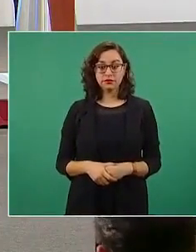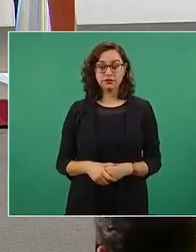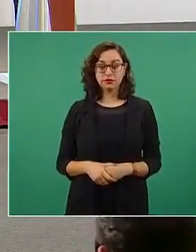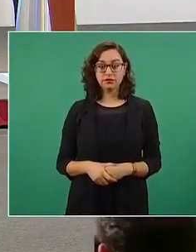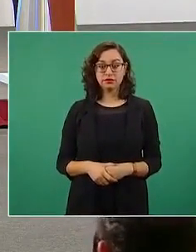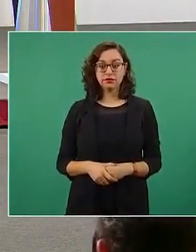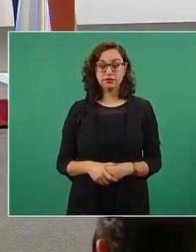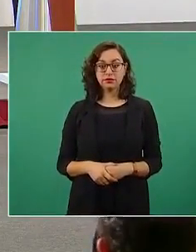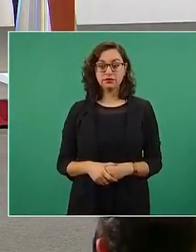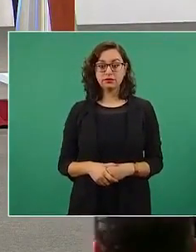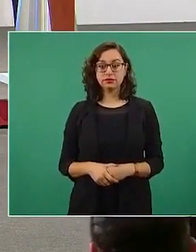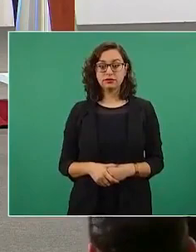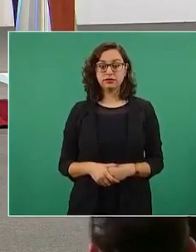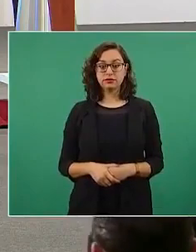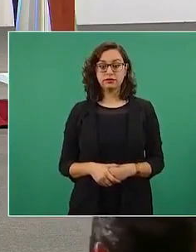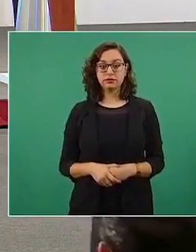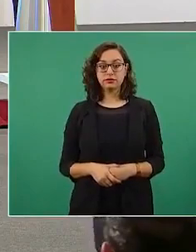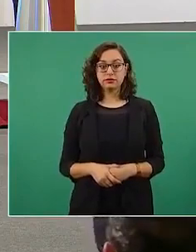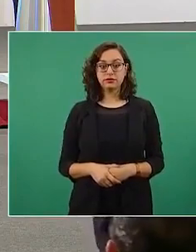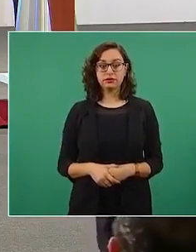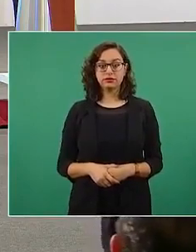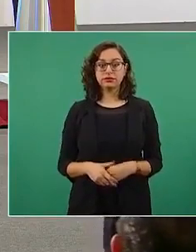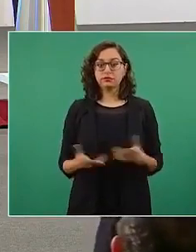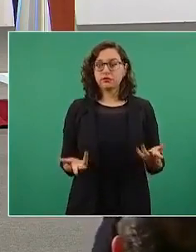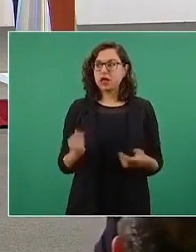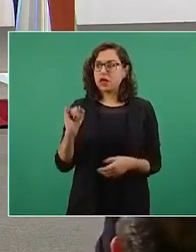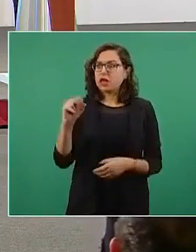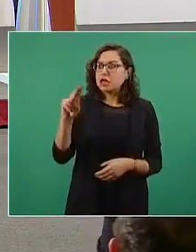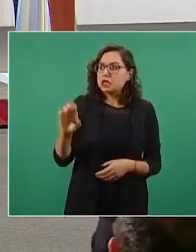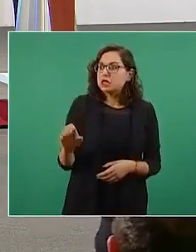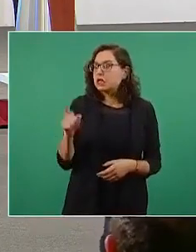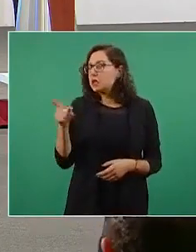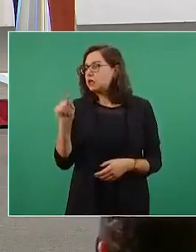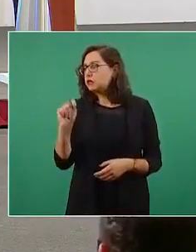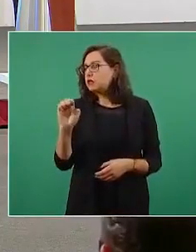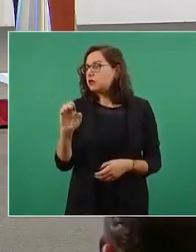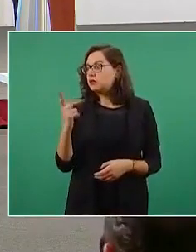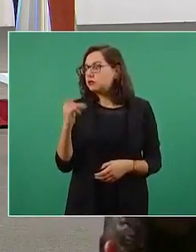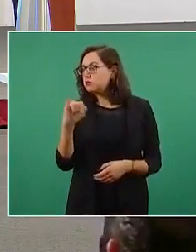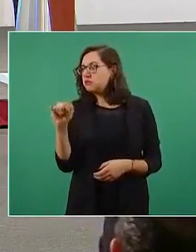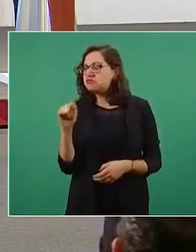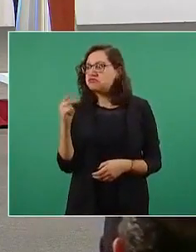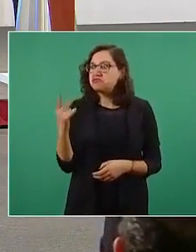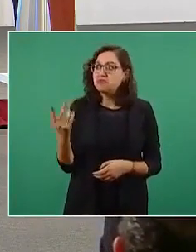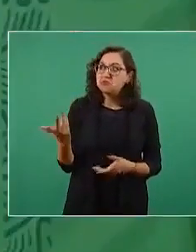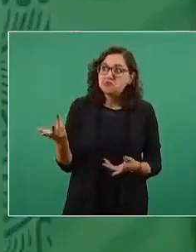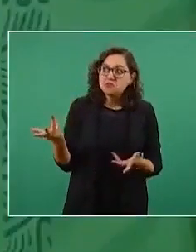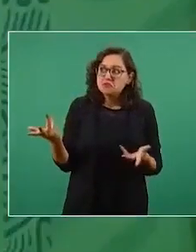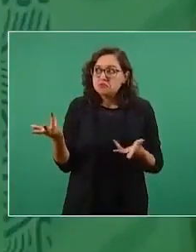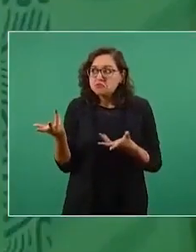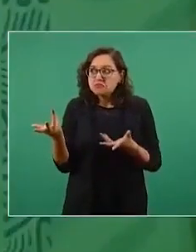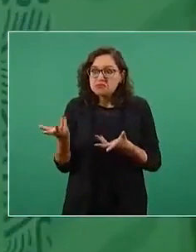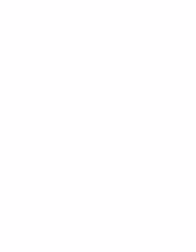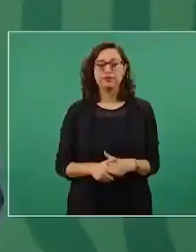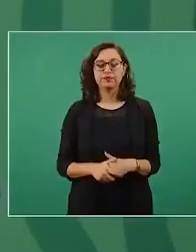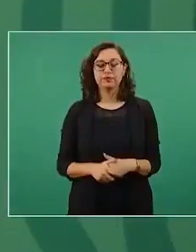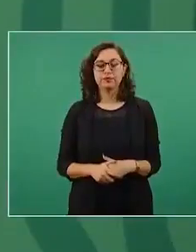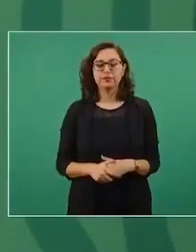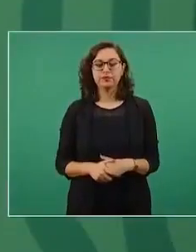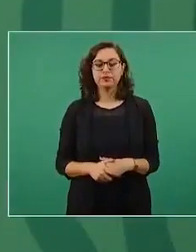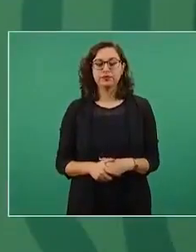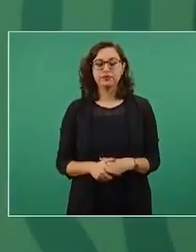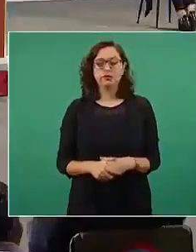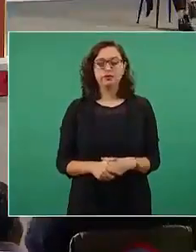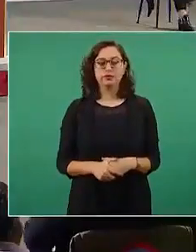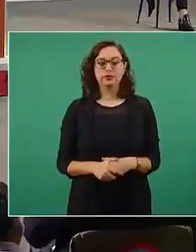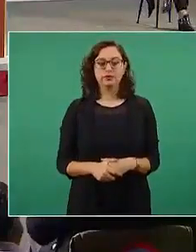¿Y qué hace el INE? ¿Qué hace el tribunal? Nada. Se